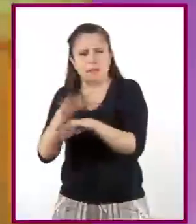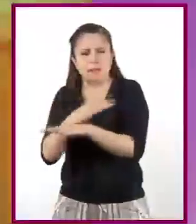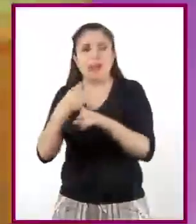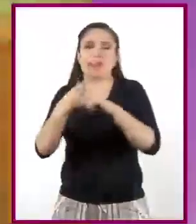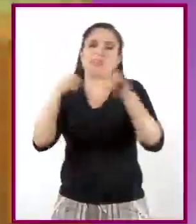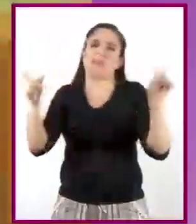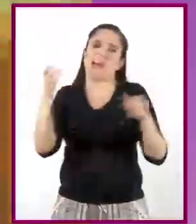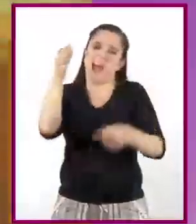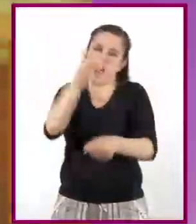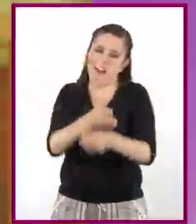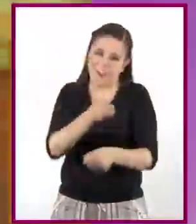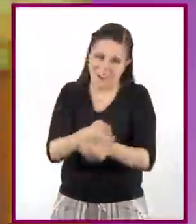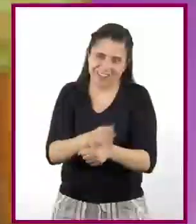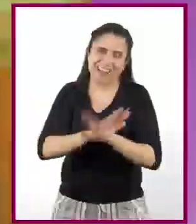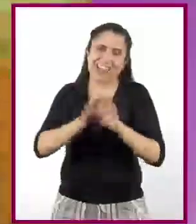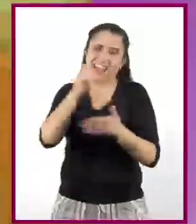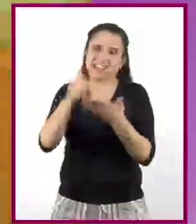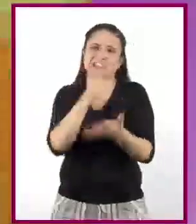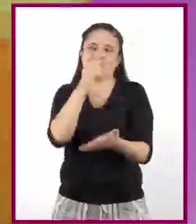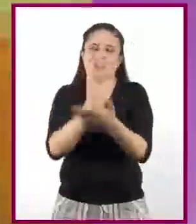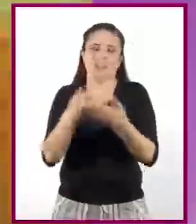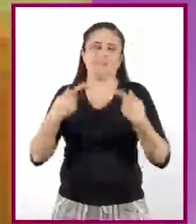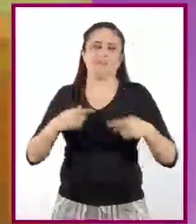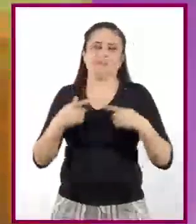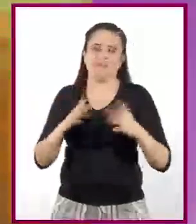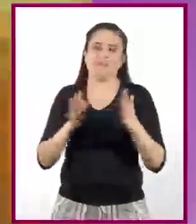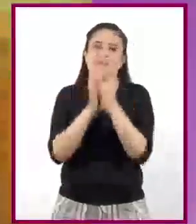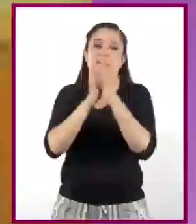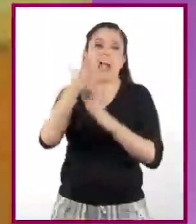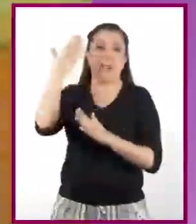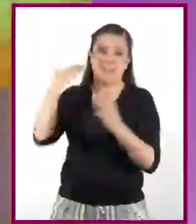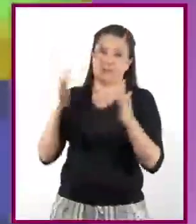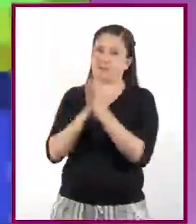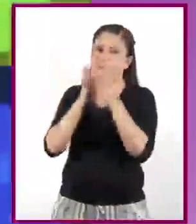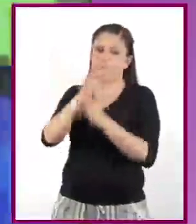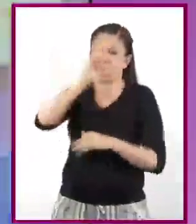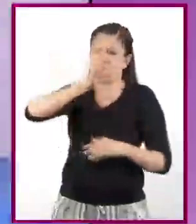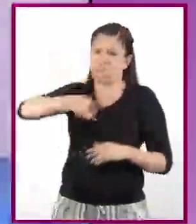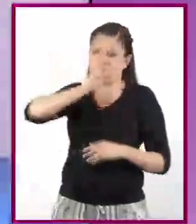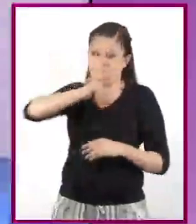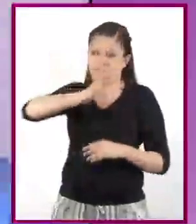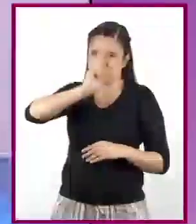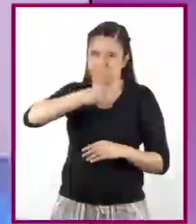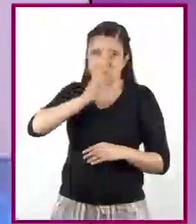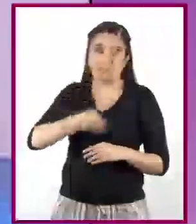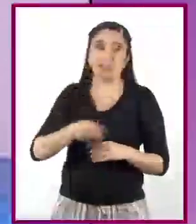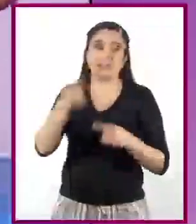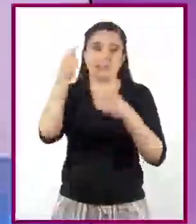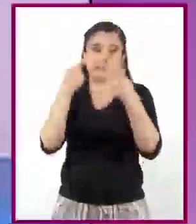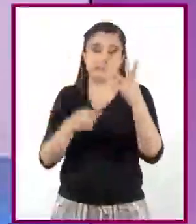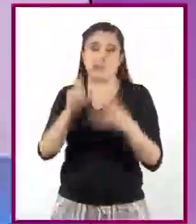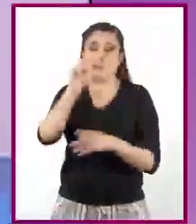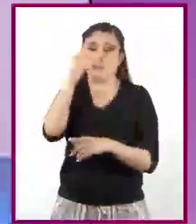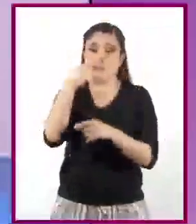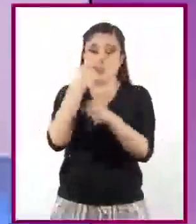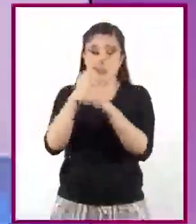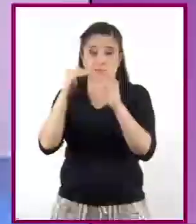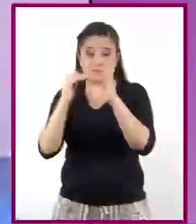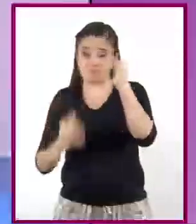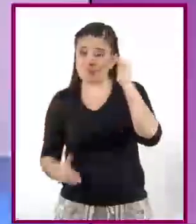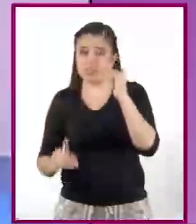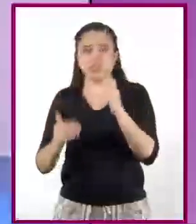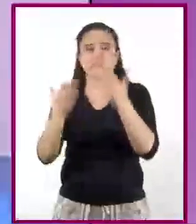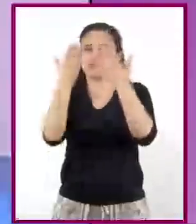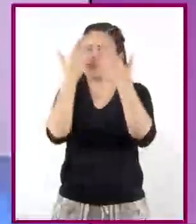hoy la ciudadanía, allá la participación era mucho más restrictiva y ciertamente los menores de la edad, que era 21 años, tenían